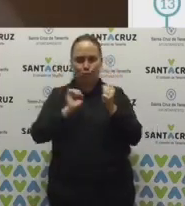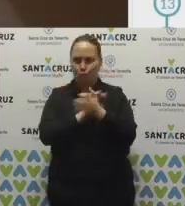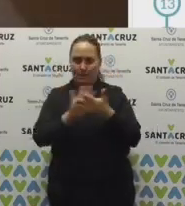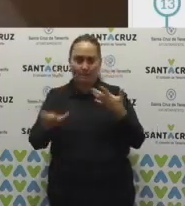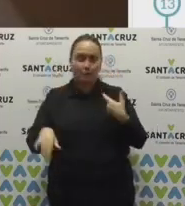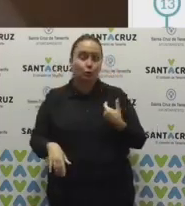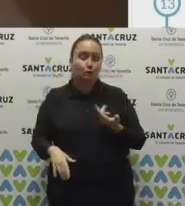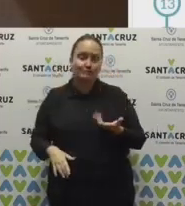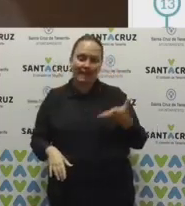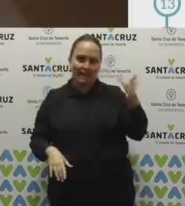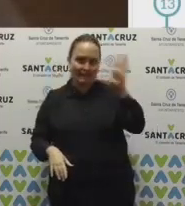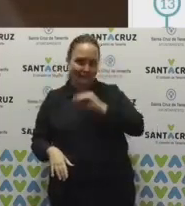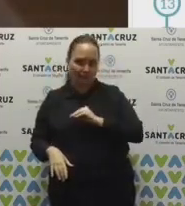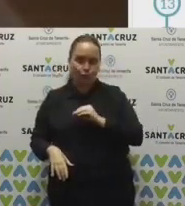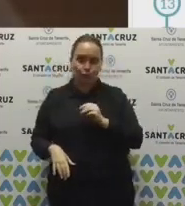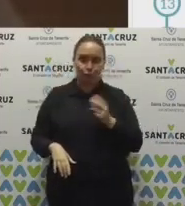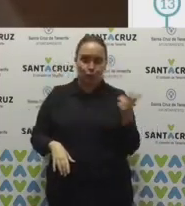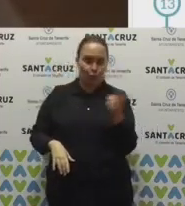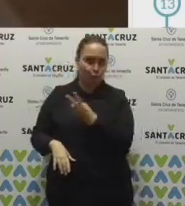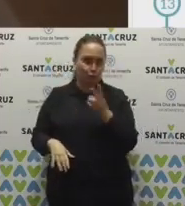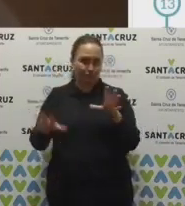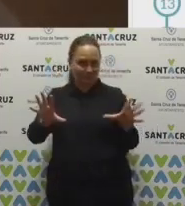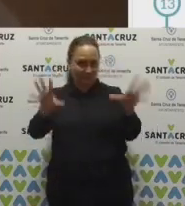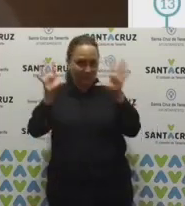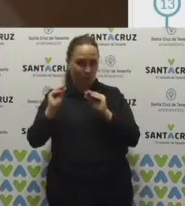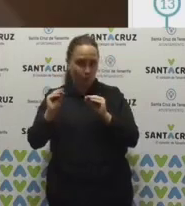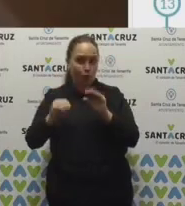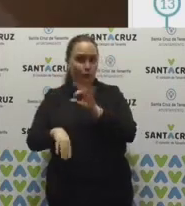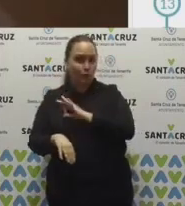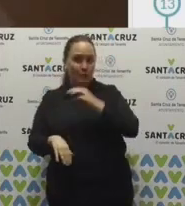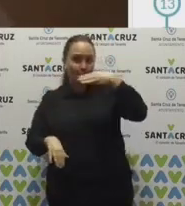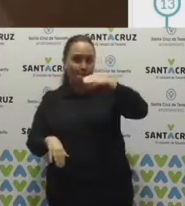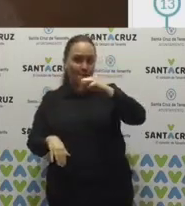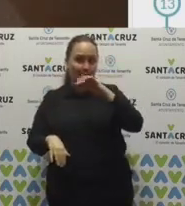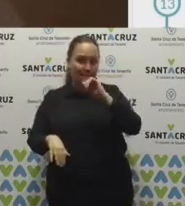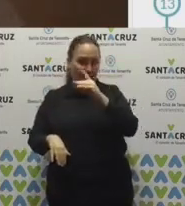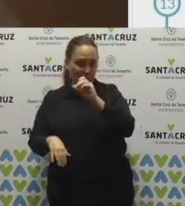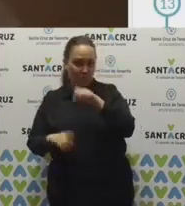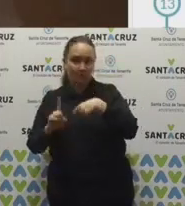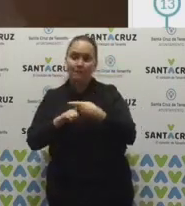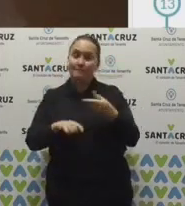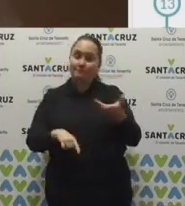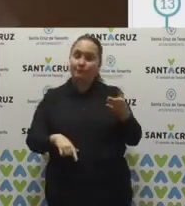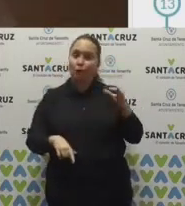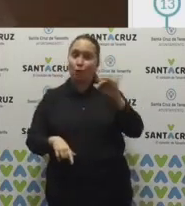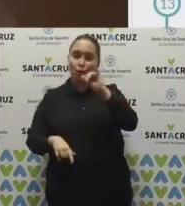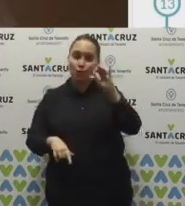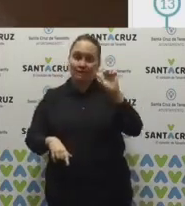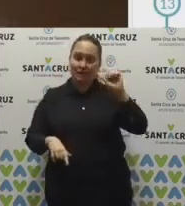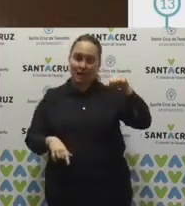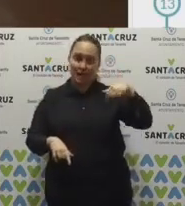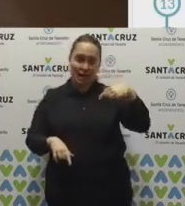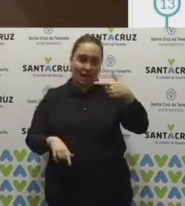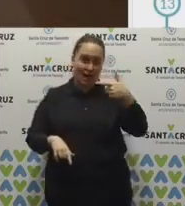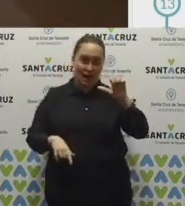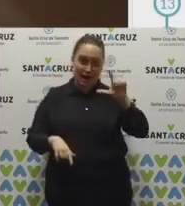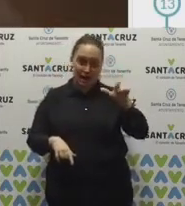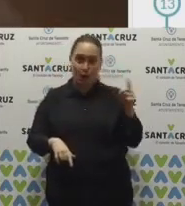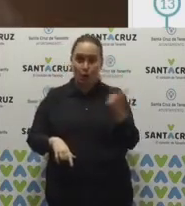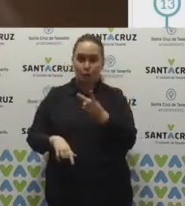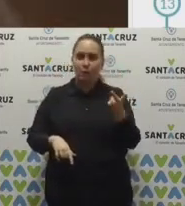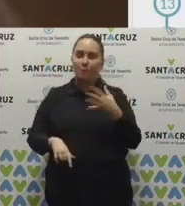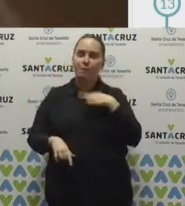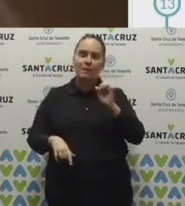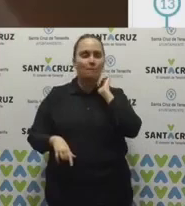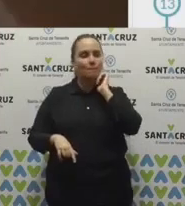don jose angel díaz una tienda que a ustedes les moleste que se propongan cosas o que se propongan más cosas de las que se hablaron en su momento pero es lo que tiene